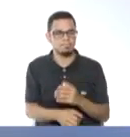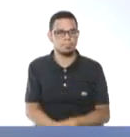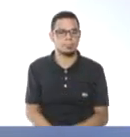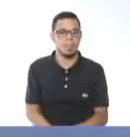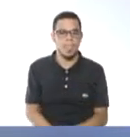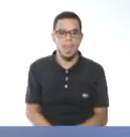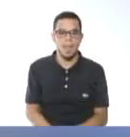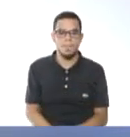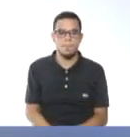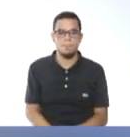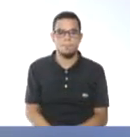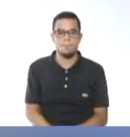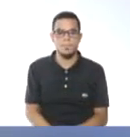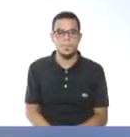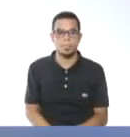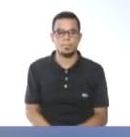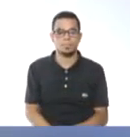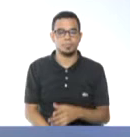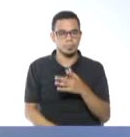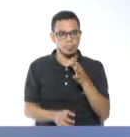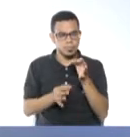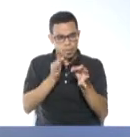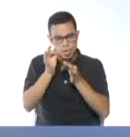le hablaba en